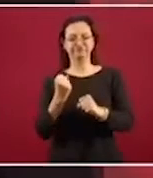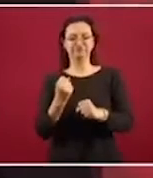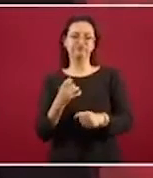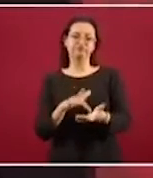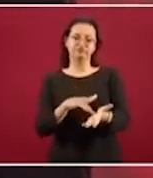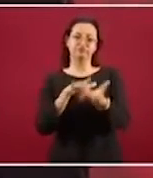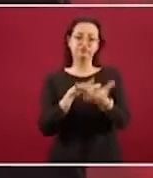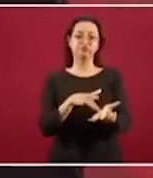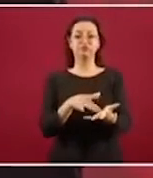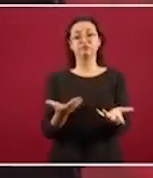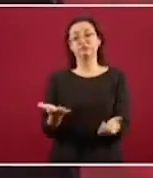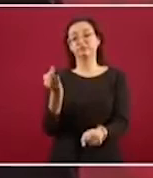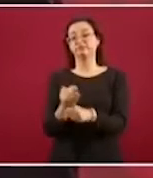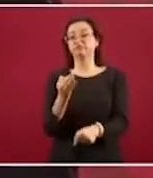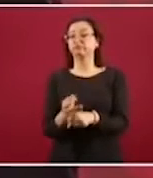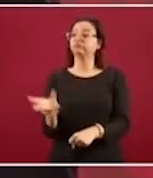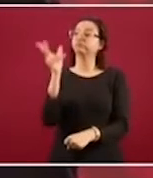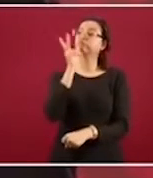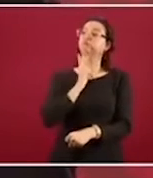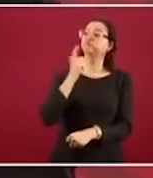por la caída de los precios del petróleo.